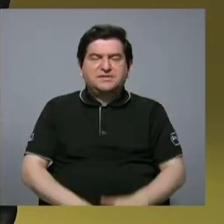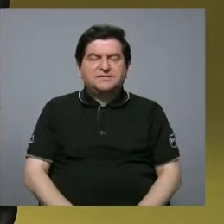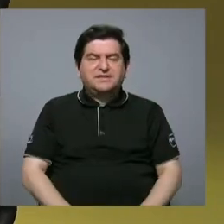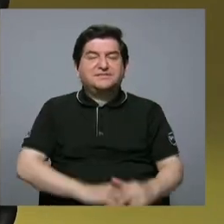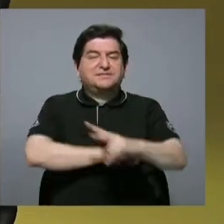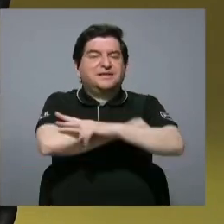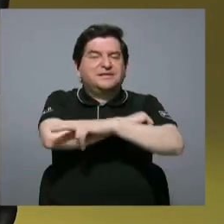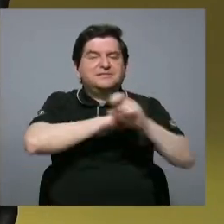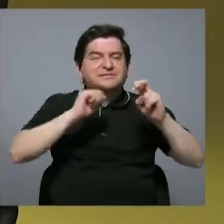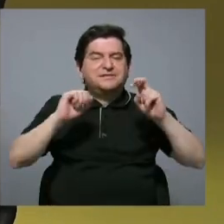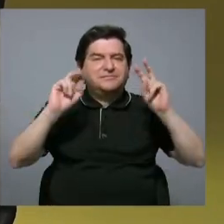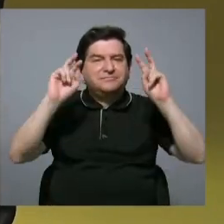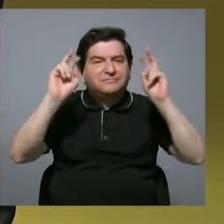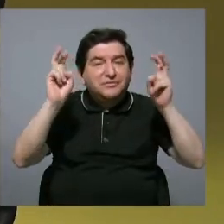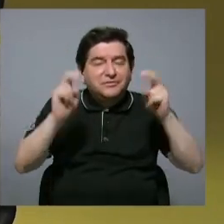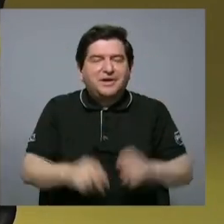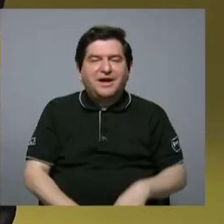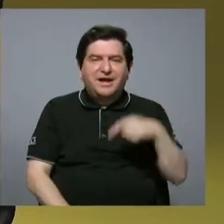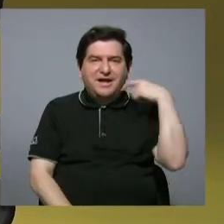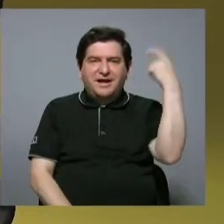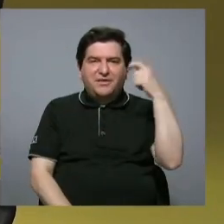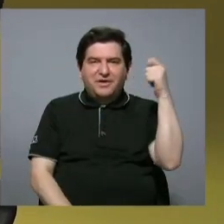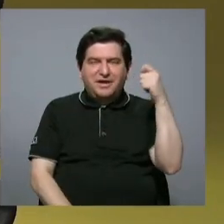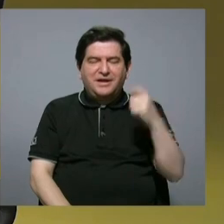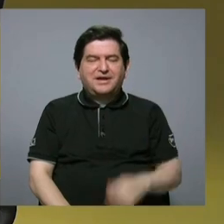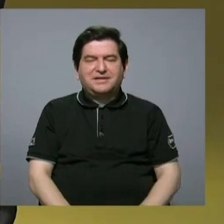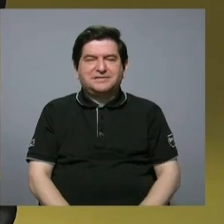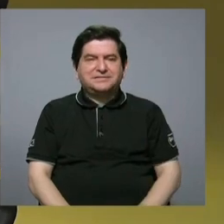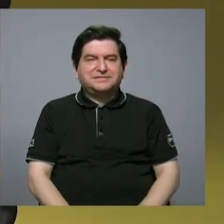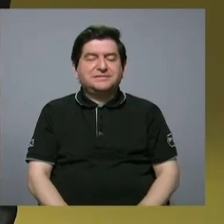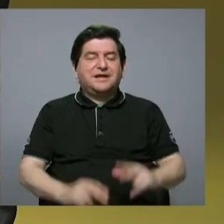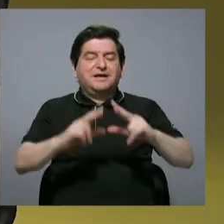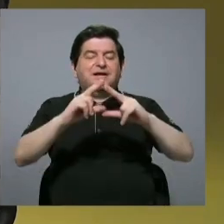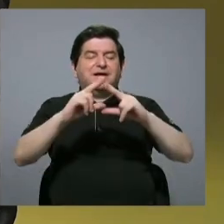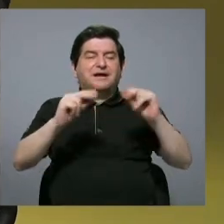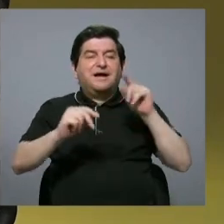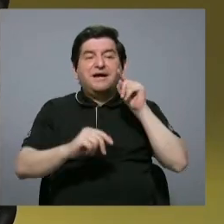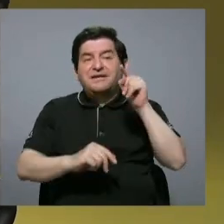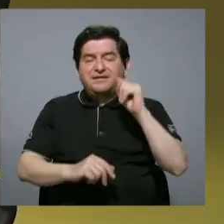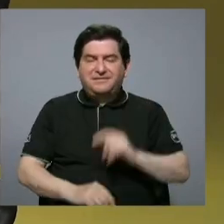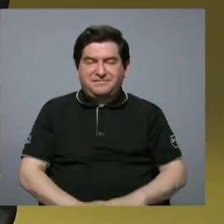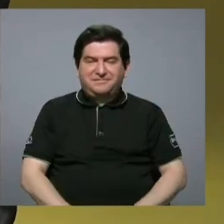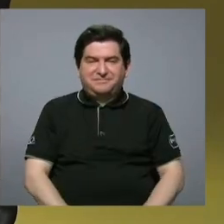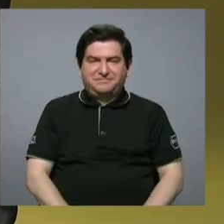robamos Guanacaste a Nicaragua, que